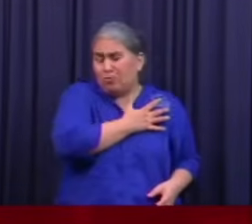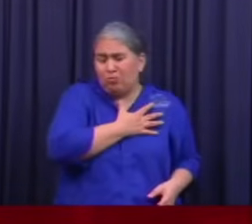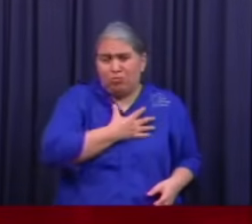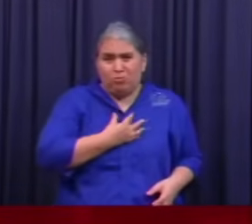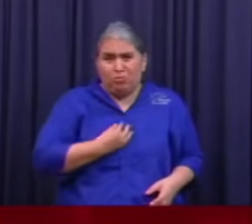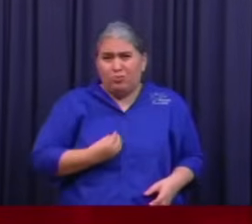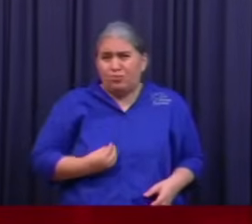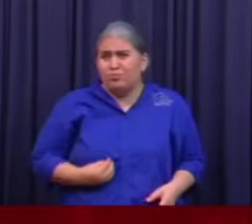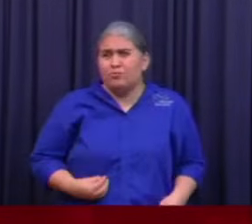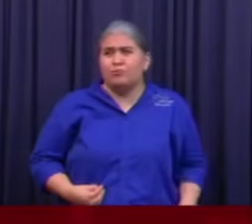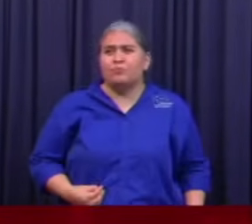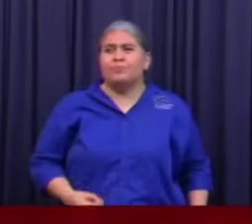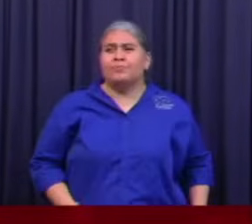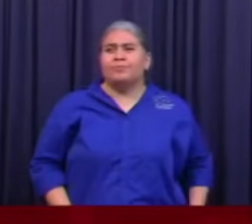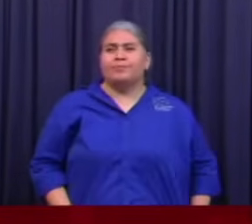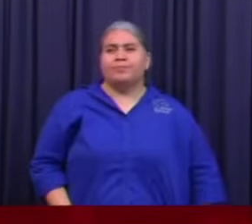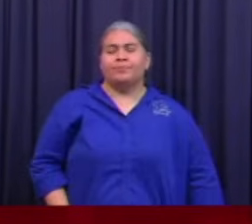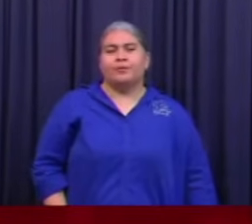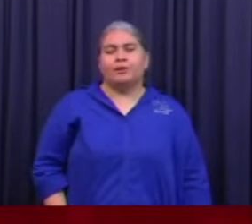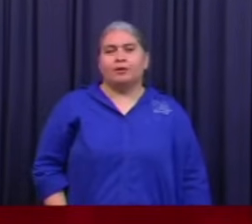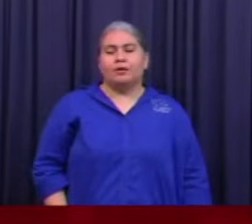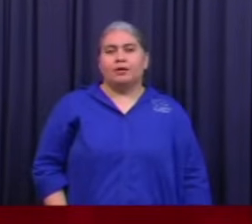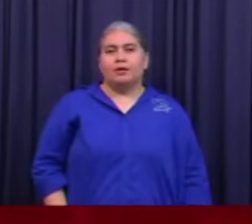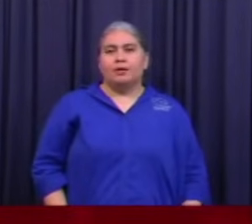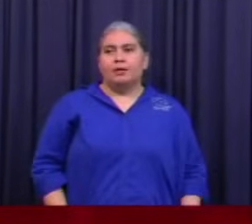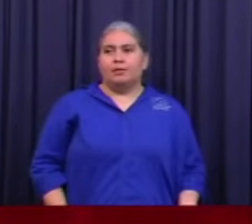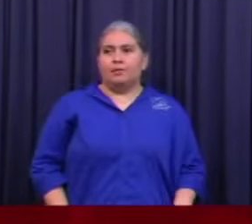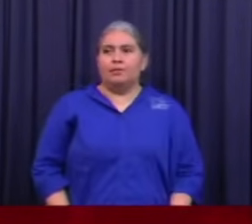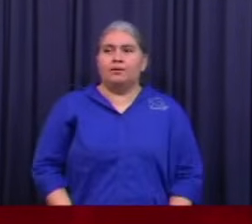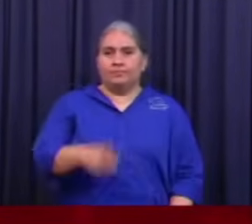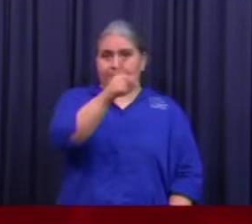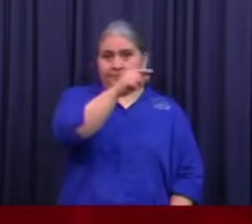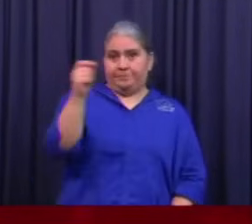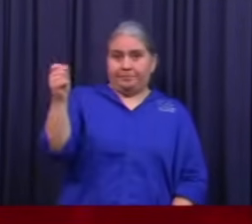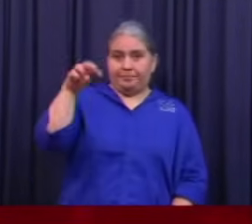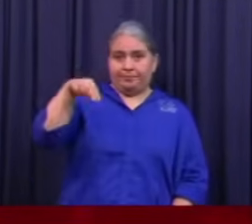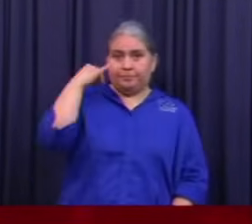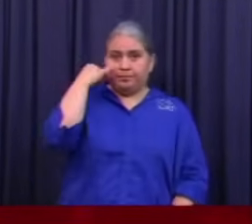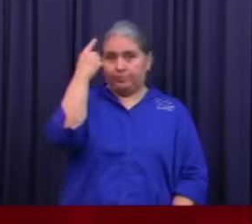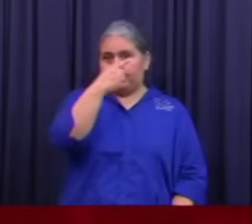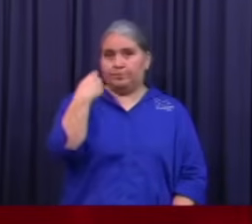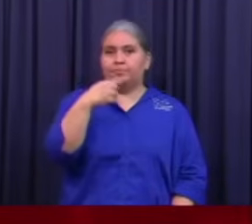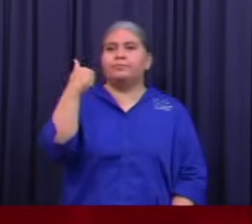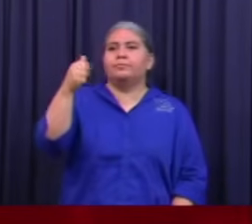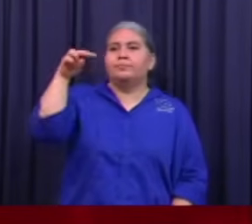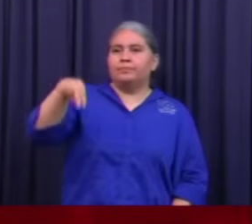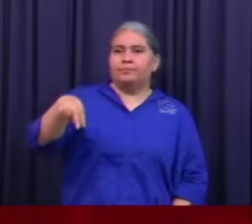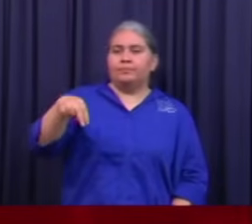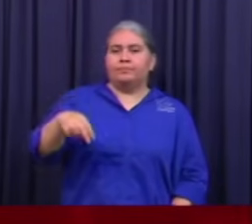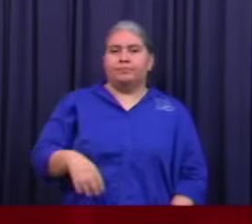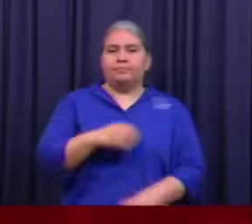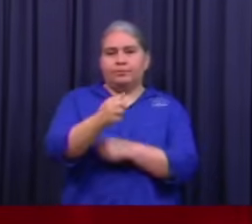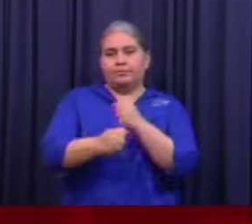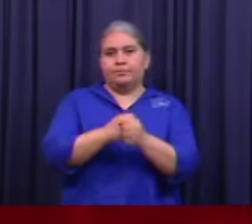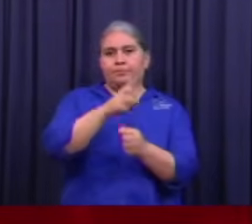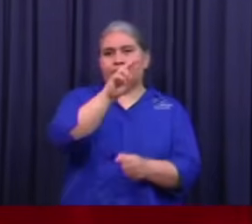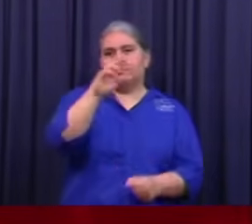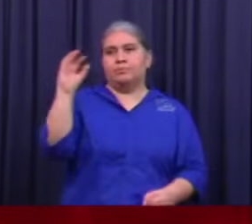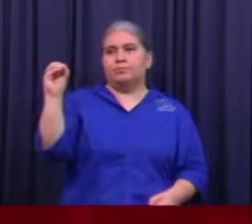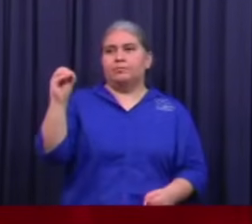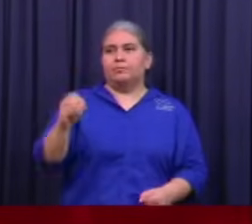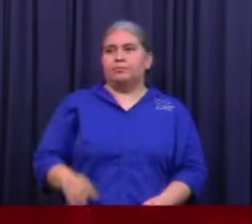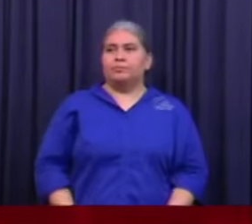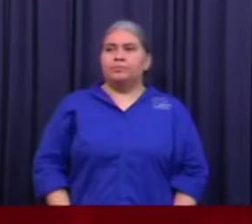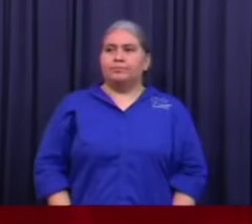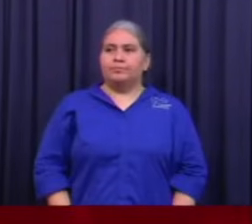aconteció en el año en el mes de nisán el mismo en año 20 él estaba delante de él tomó el vino se lo di